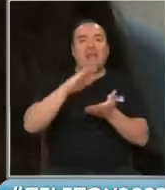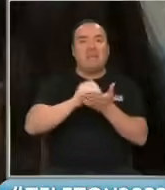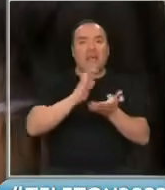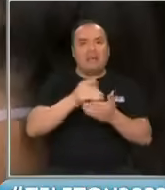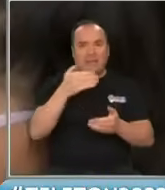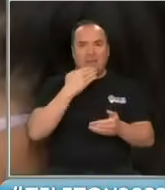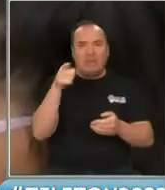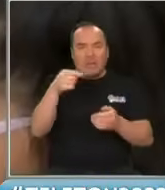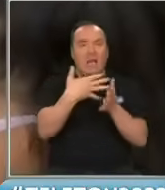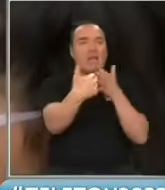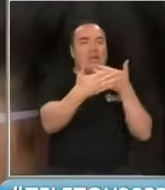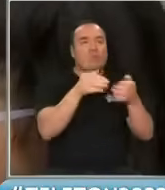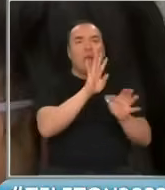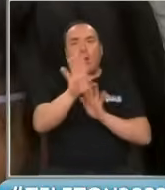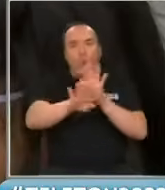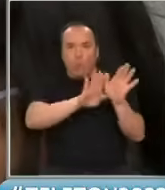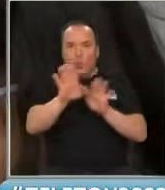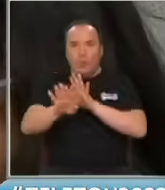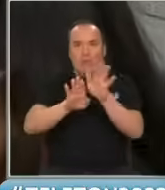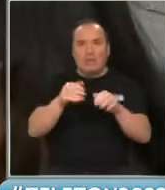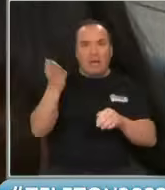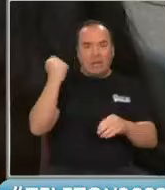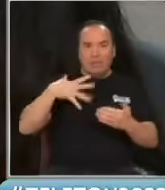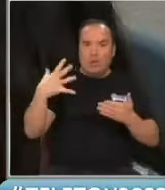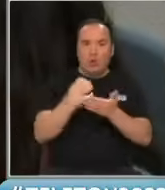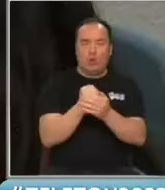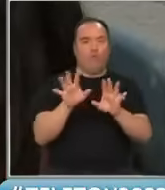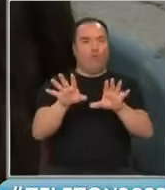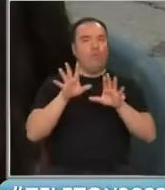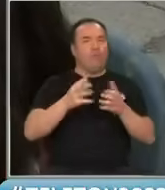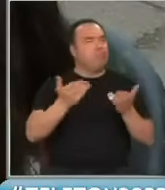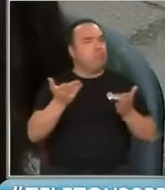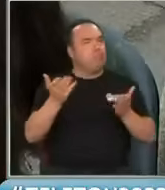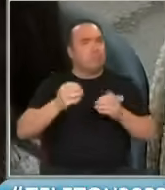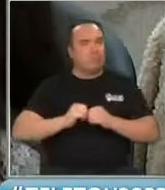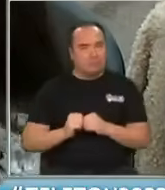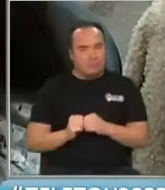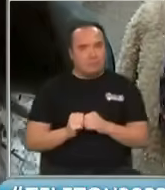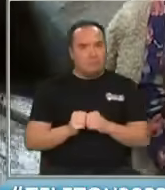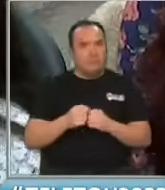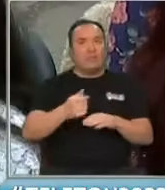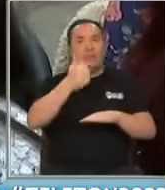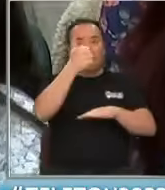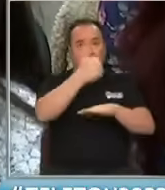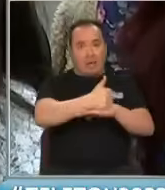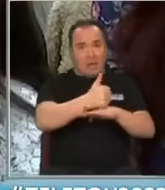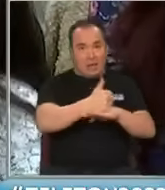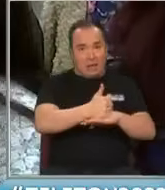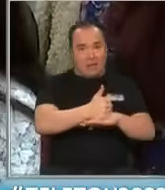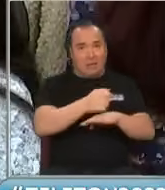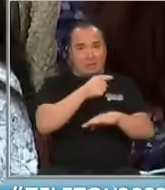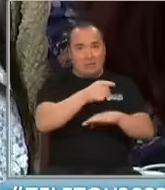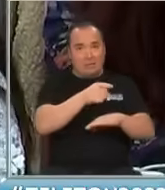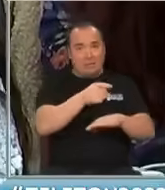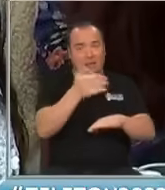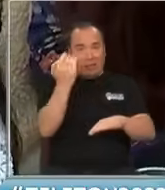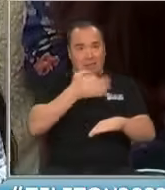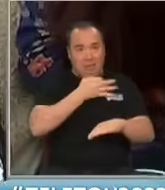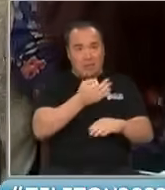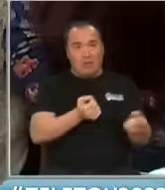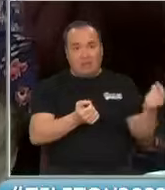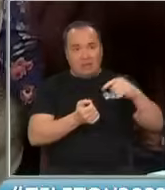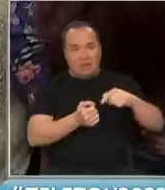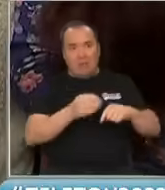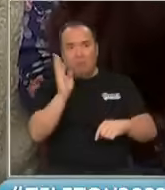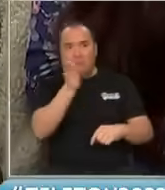ecologista y consiguió una gran cosa, porque consiguió que el alcalde de... que alguien me dijo que iba a venir para acá, pero no